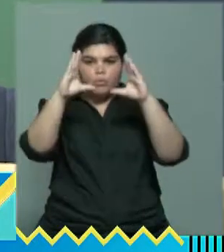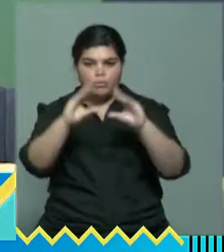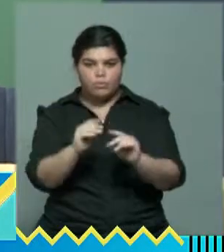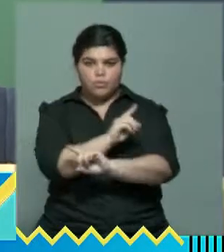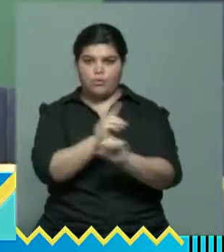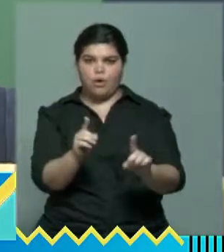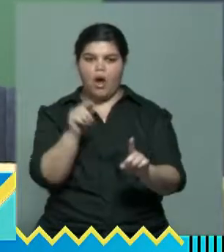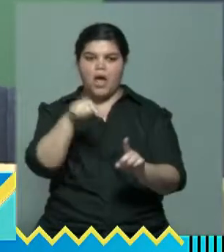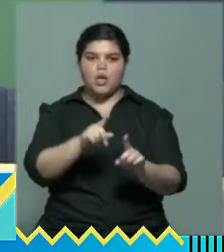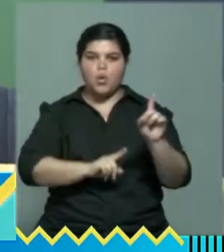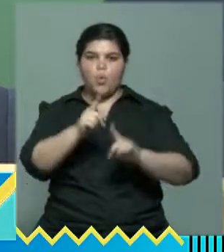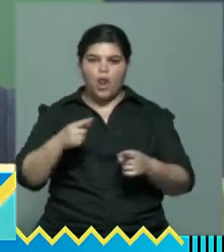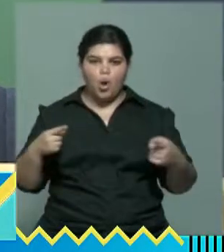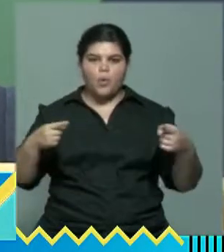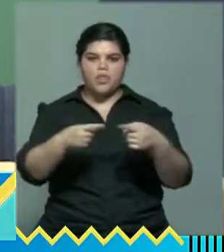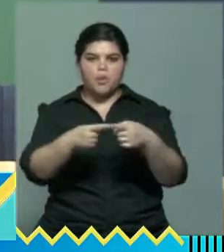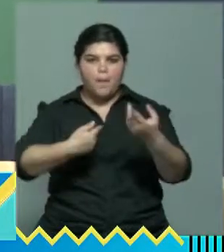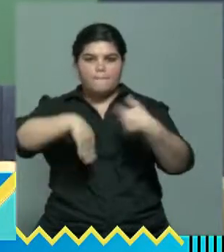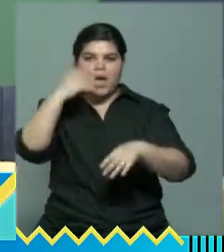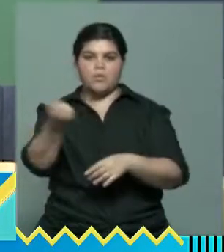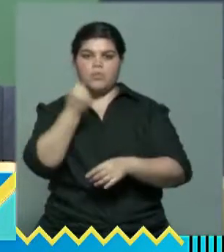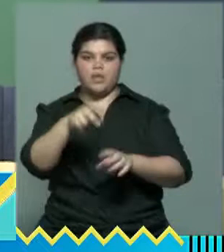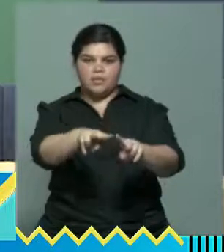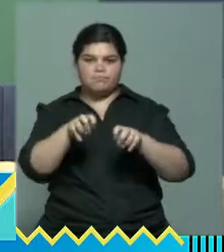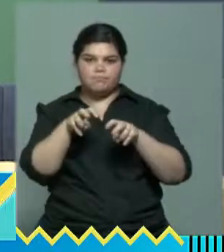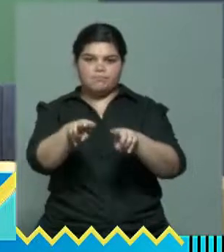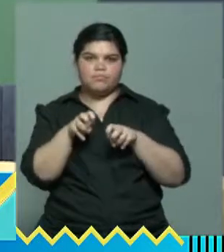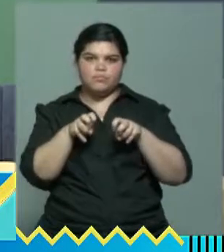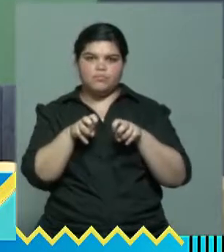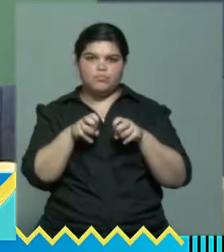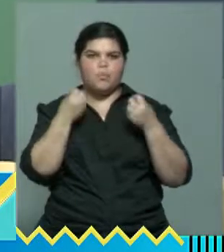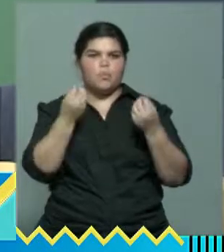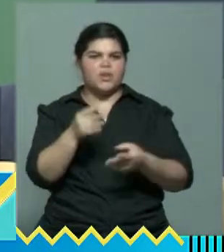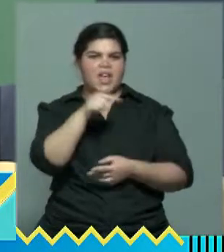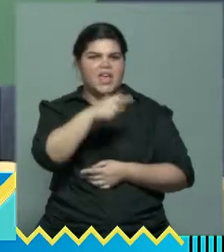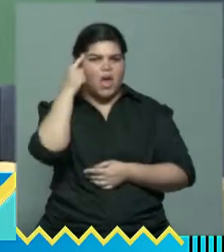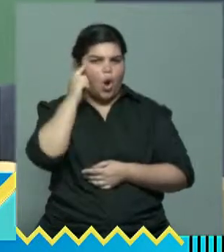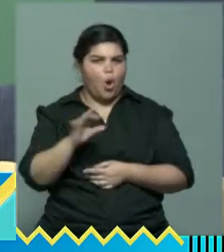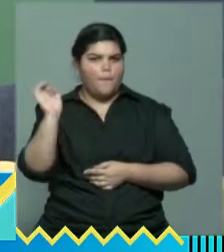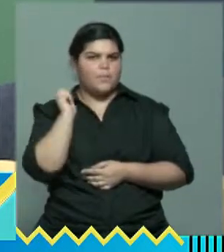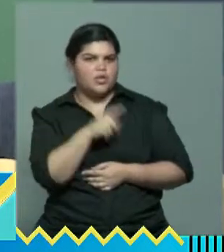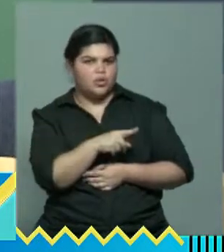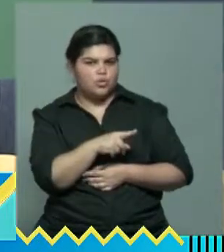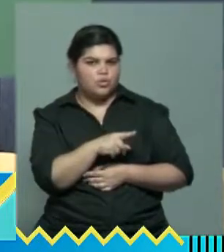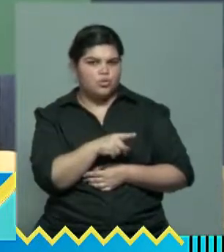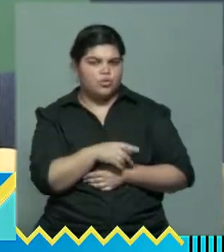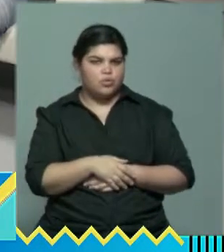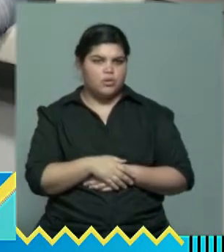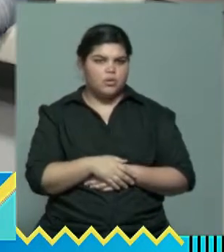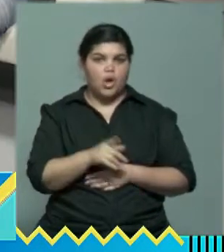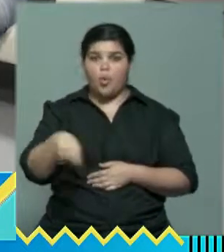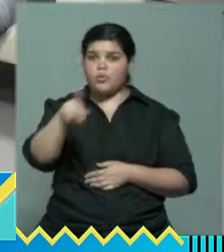sino simplemente un fin recaudatorio. ¿Por qué consideran que puede llegar a tener esta percepción y cuál es su